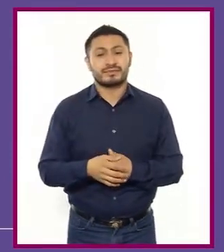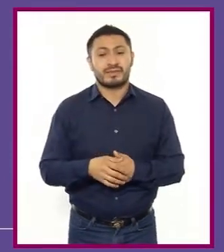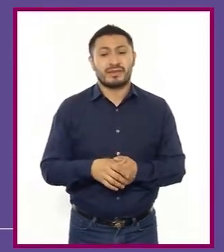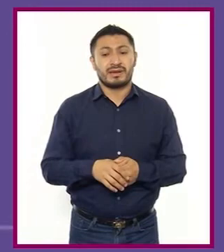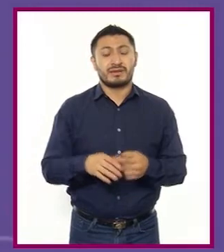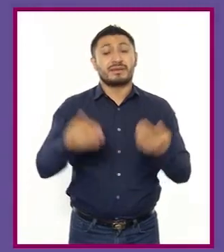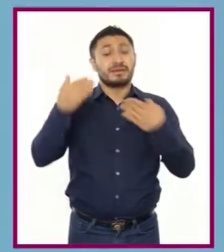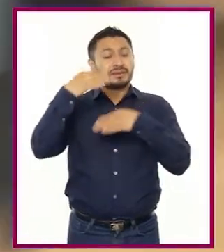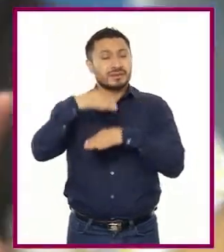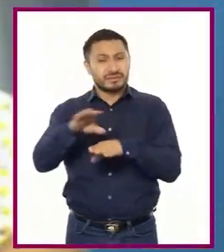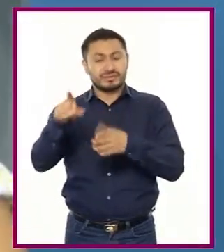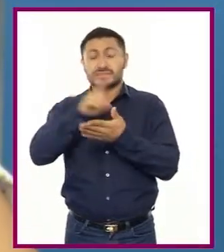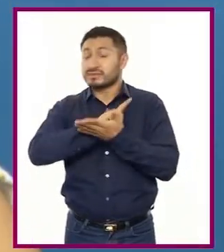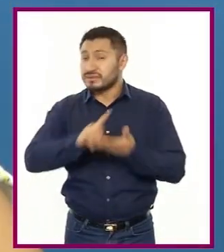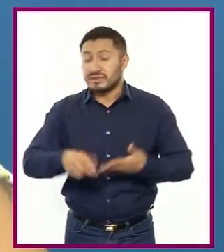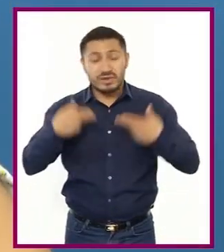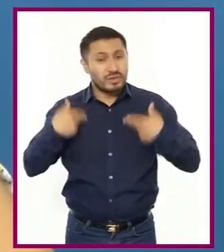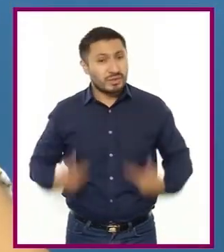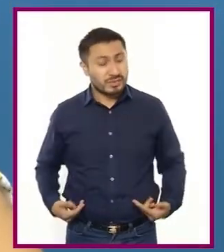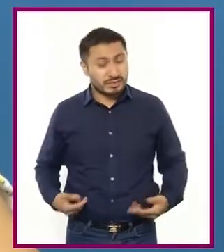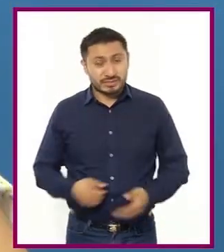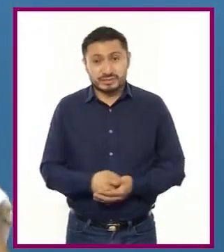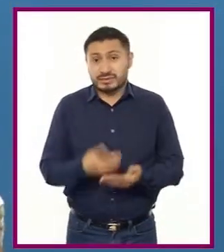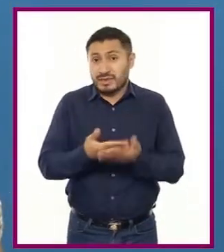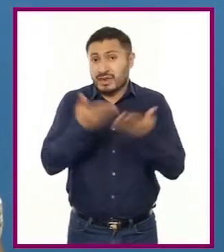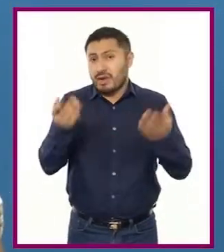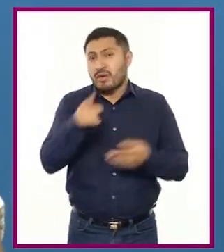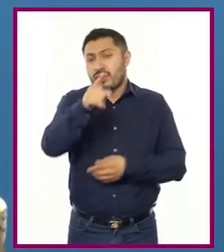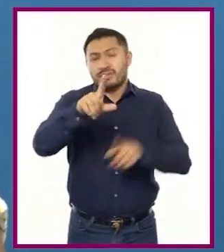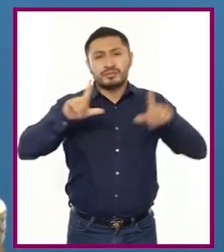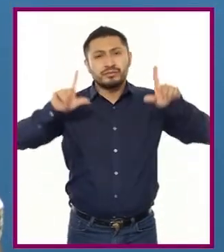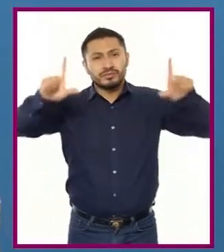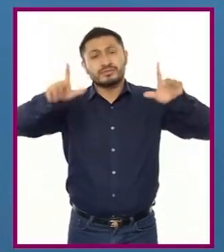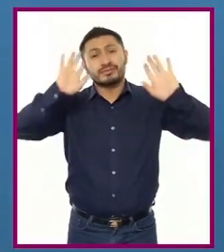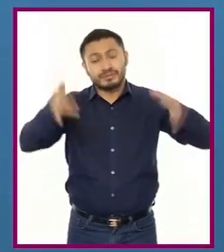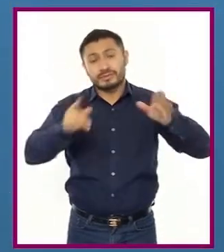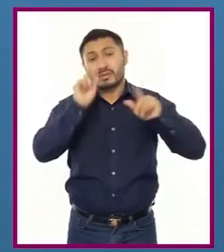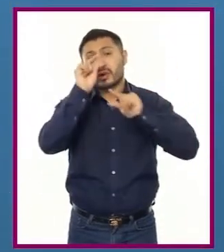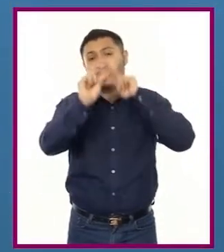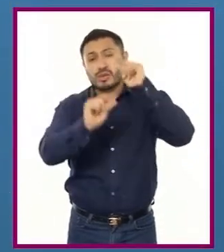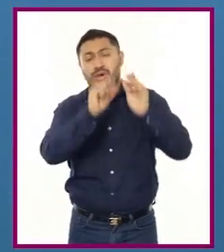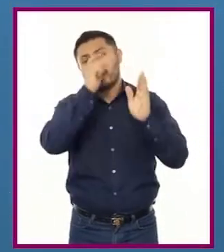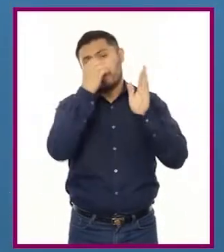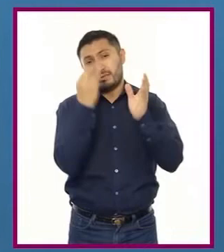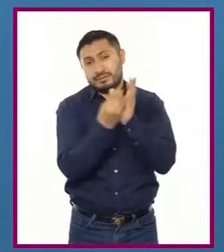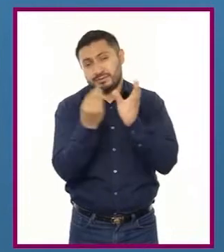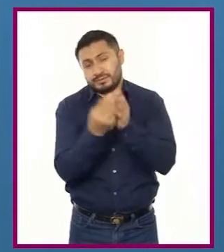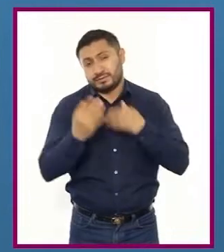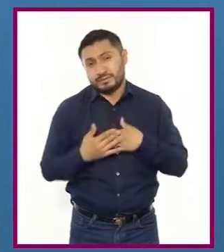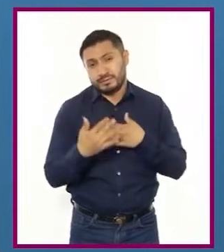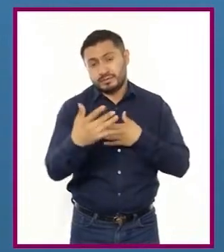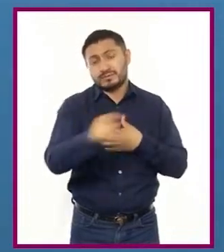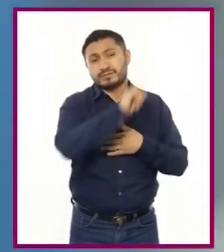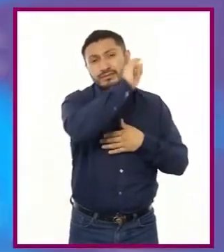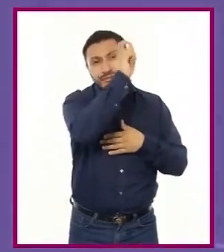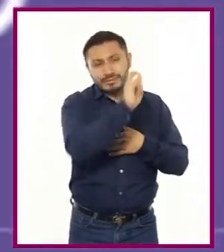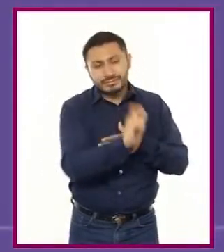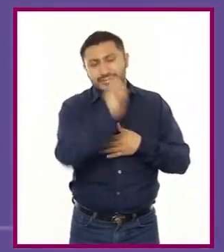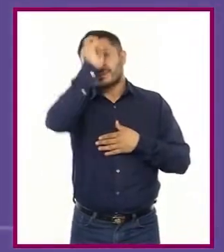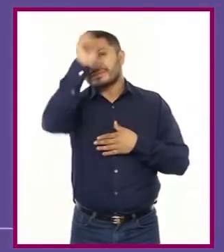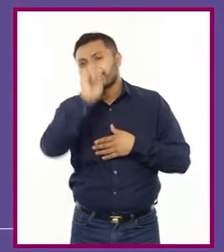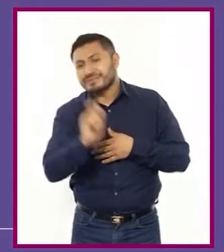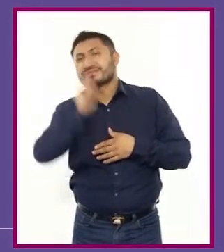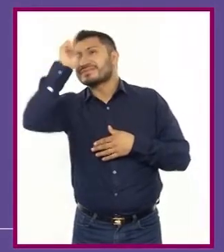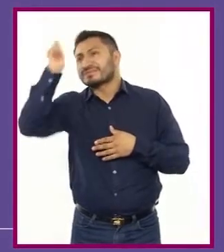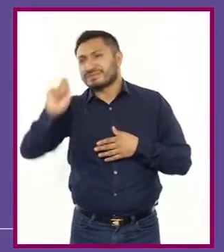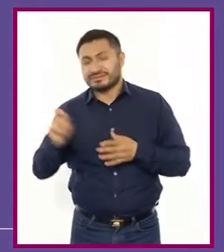los derechos humanos. Ahora que tienen su cuadro, pueden irlo llenando durante la sesión o más tarde.